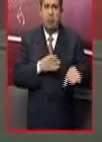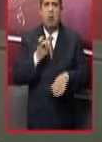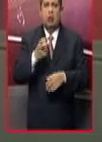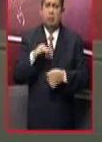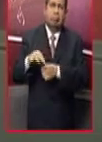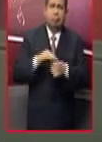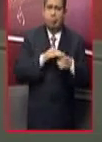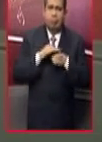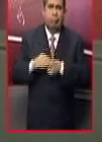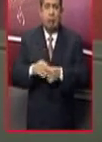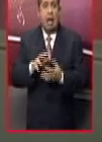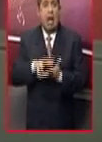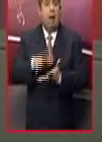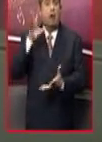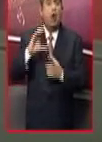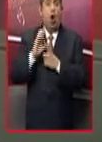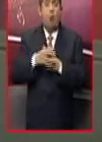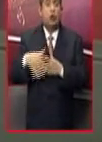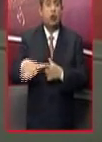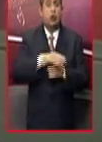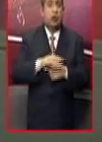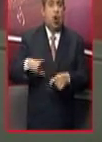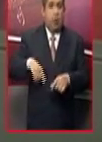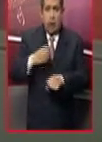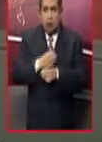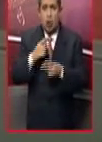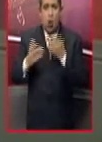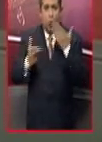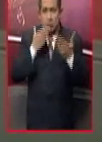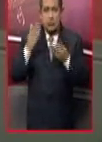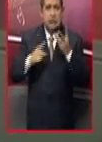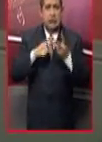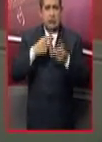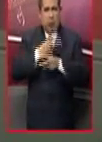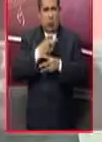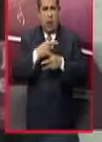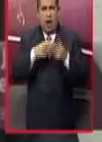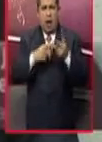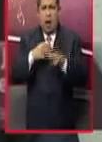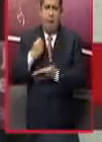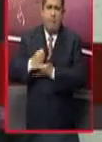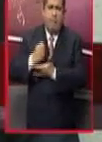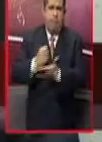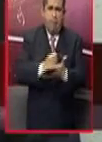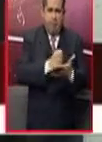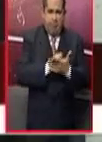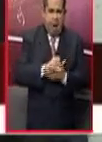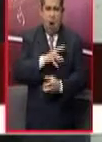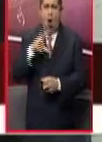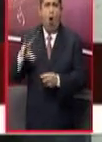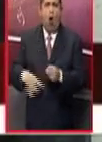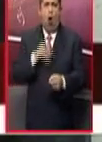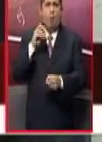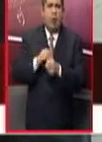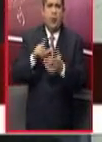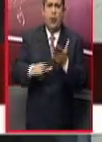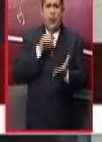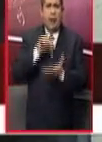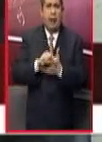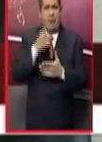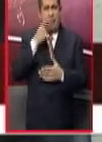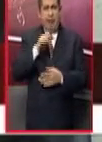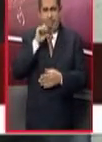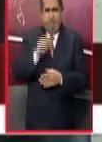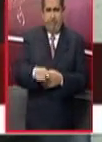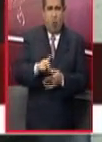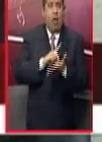La mayoría de los integrantes de las Comisiones Unidas de Gobernación, Justicia y Estudio Legislativo Segunda aprobaron en lo particular el dictamen de ley reglamentaria